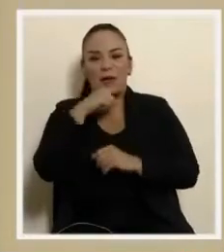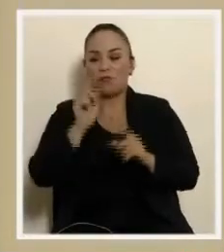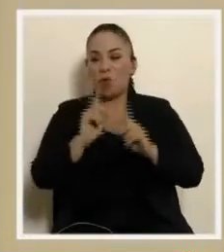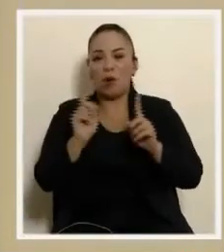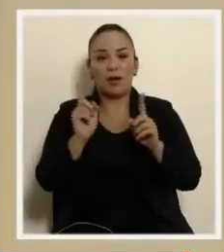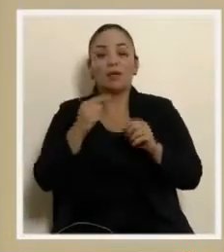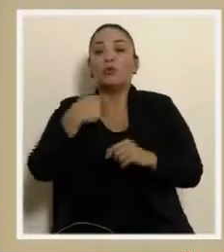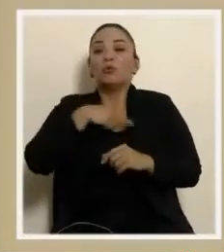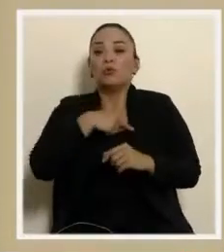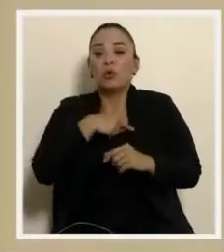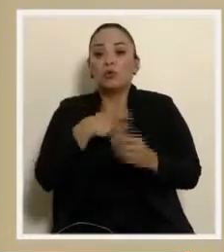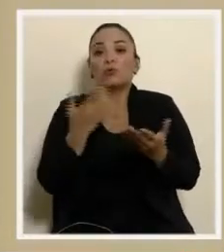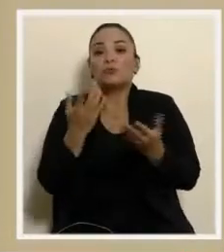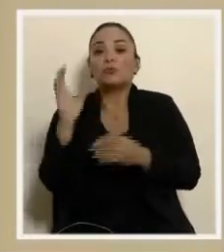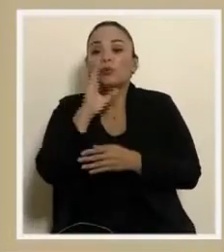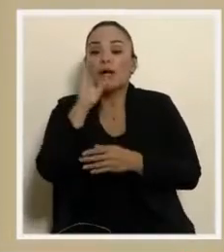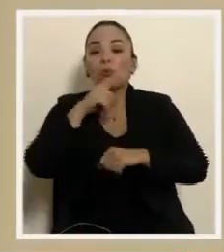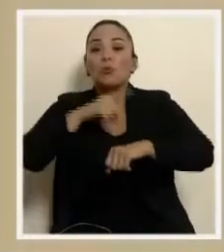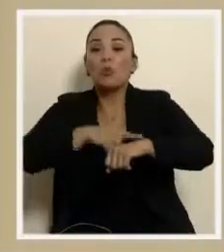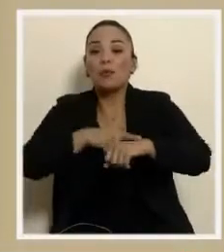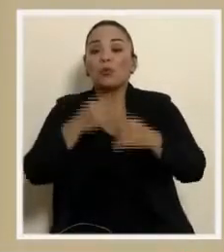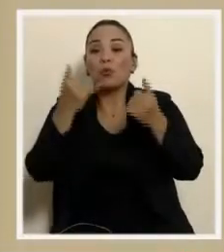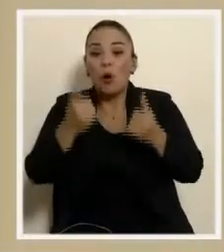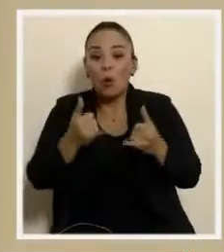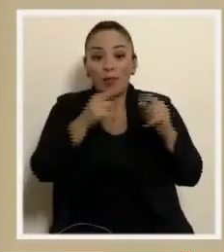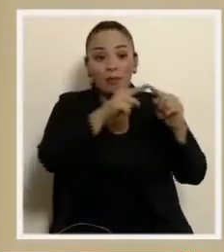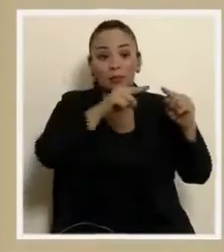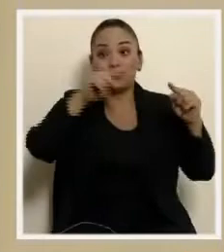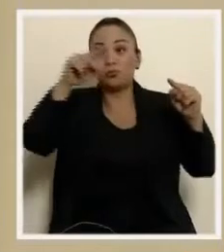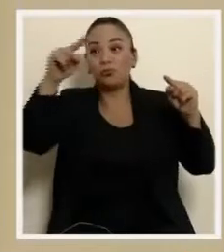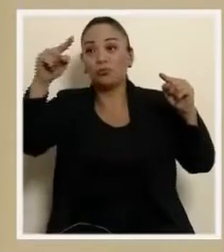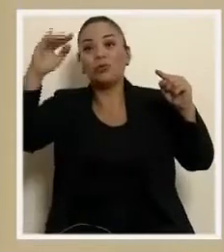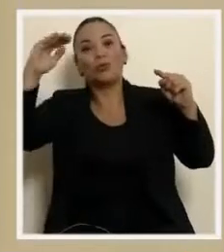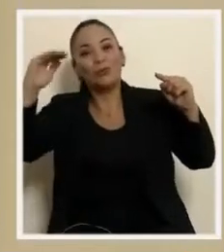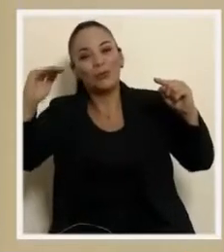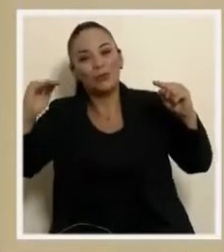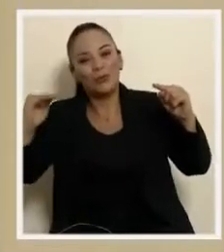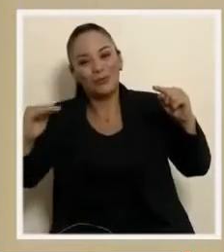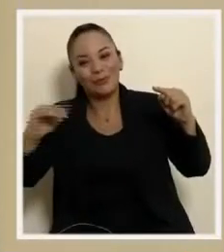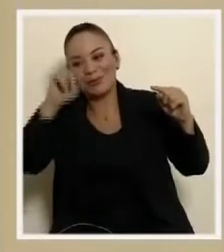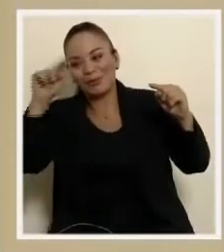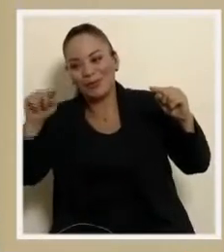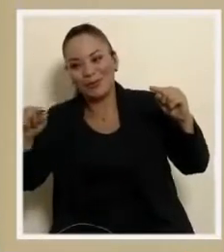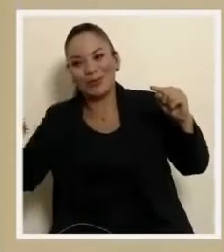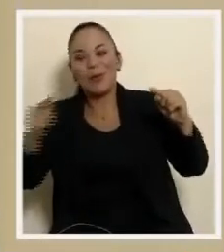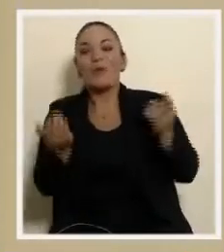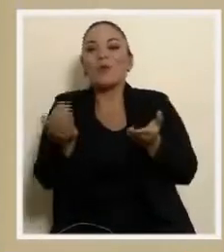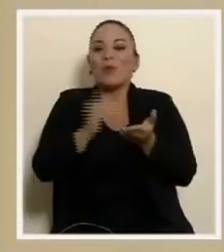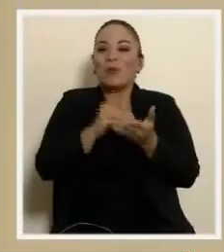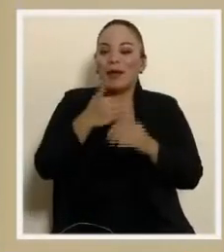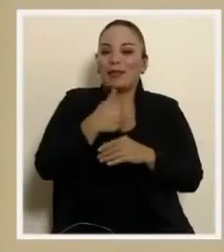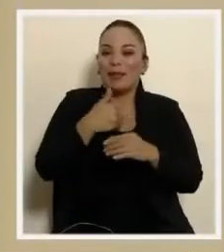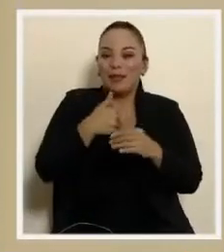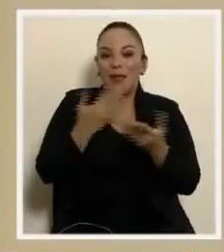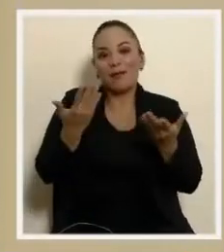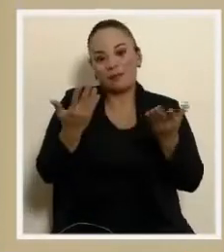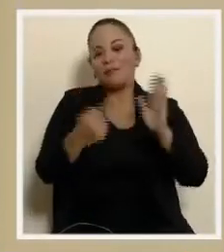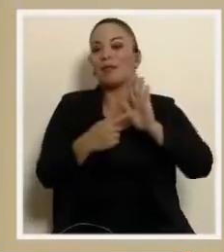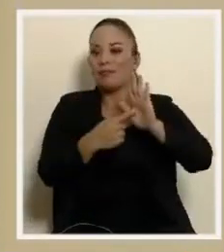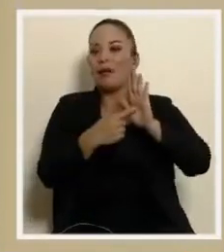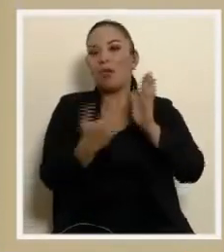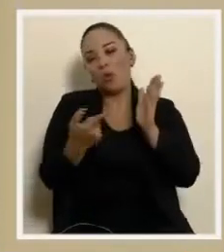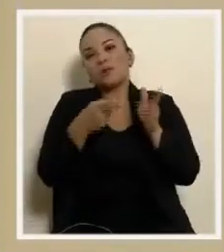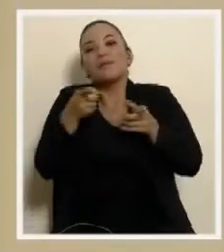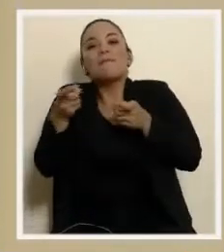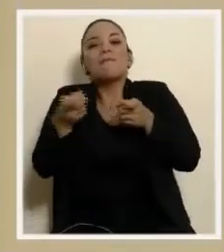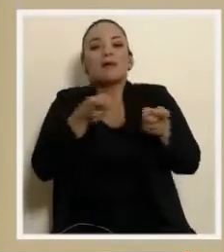estamos buscando más bien el momento de doblar esa curva de contagios, de volver a tener indicadores